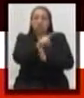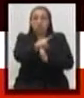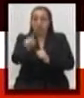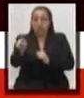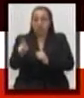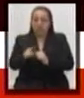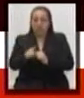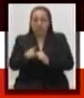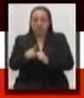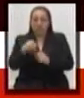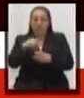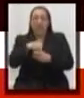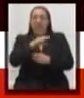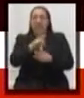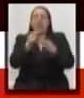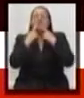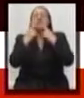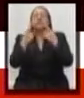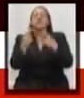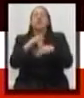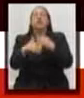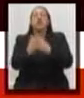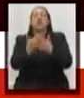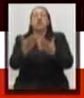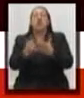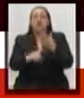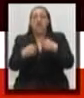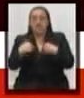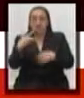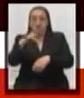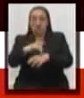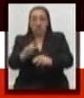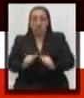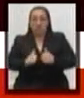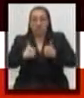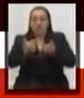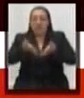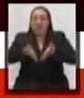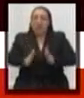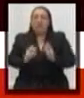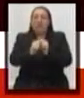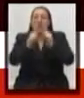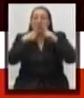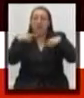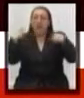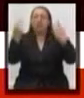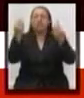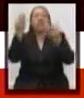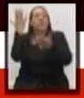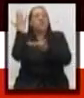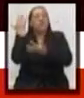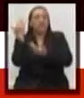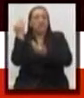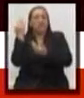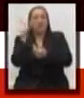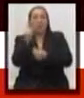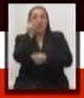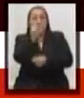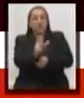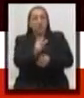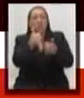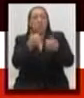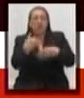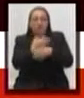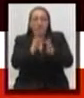ustedes, en cada respuesta a los desafíos que les toca vivir, nace con alegría y esperanza un ciudadano